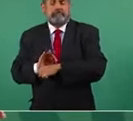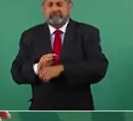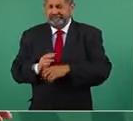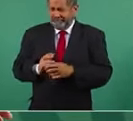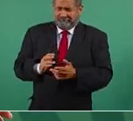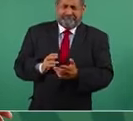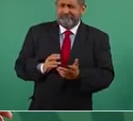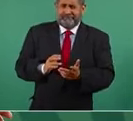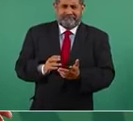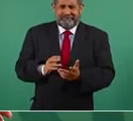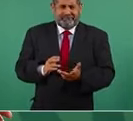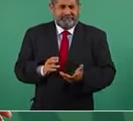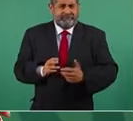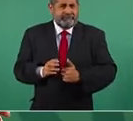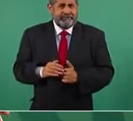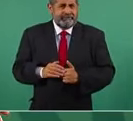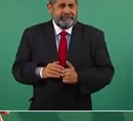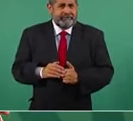de